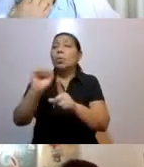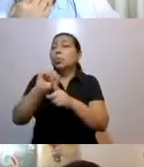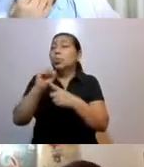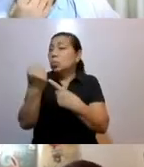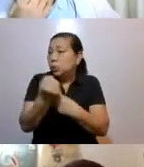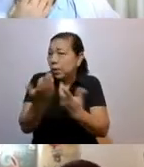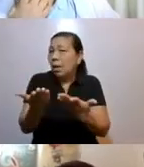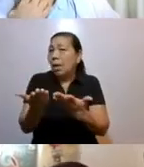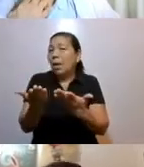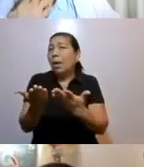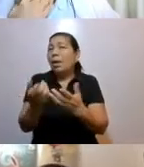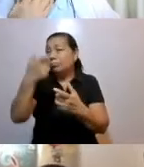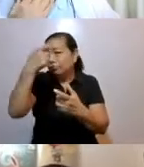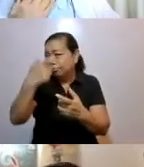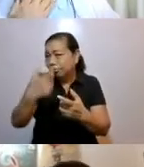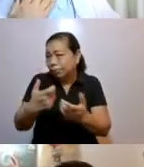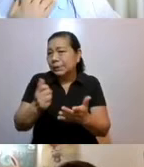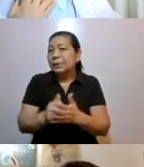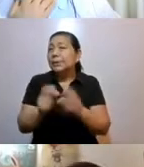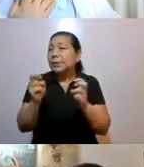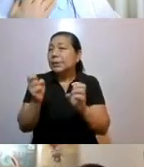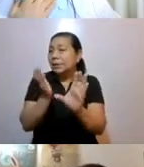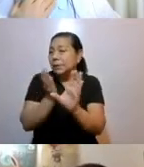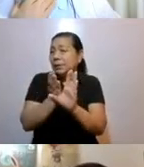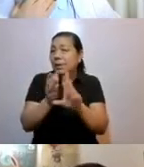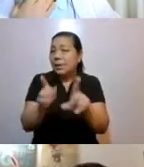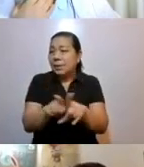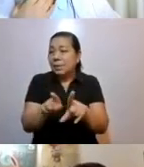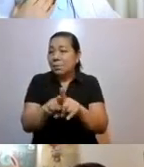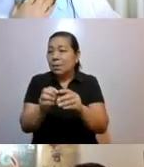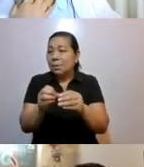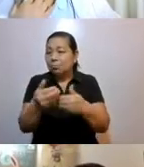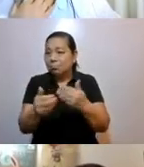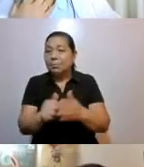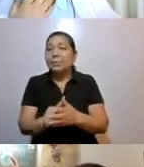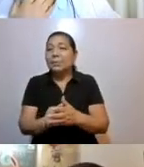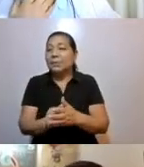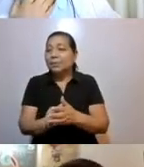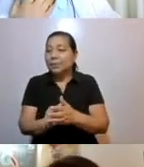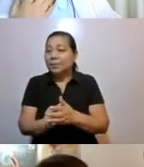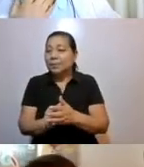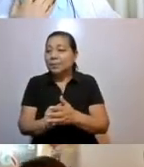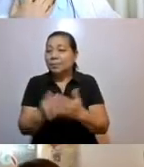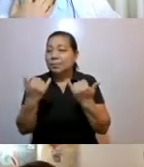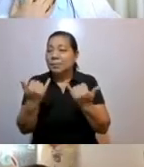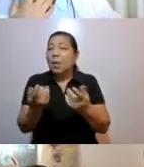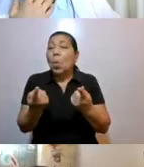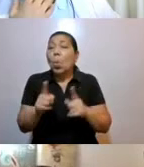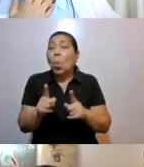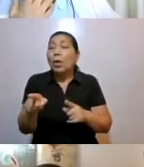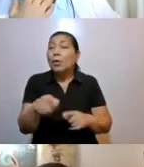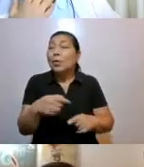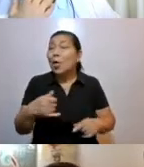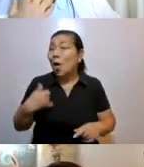tema biológico, por supuesto, y el tema psicológico también juegan un rol importante. Ahora, ¿qué pasa con los